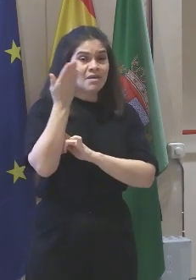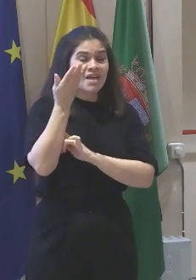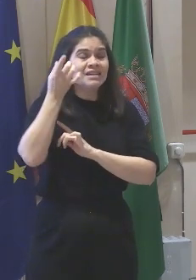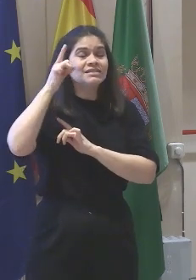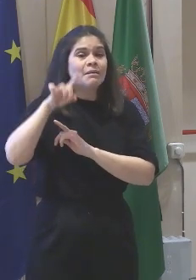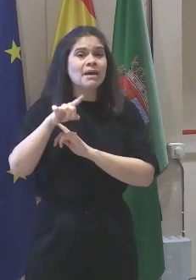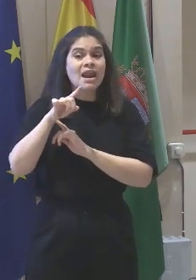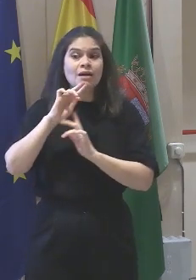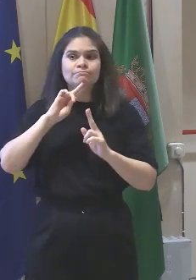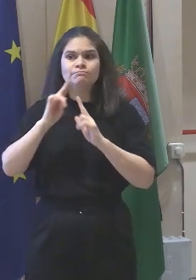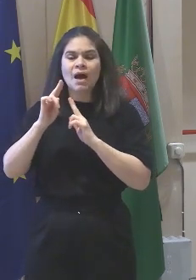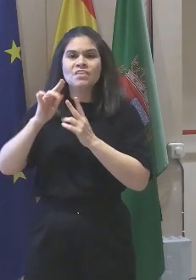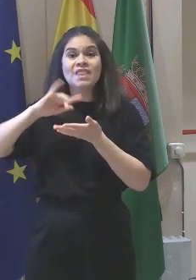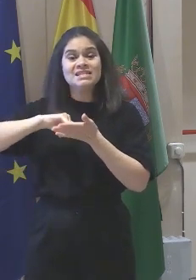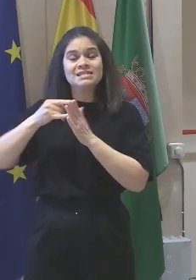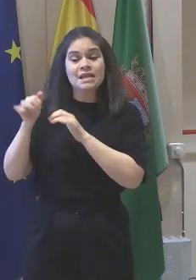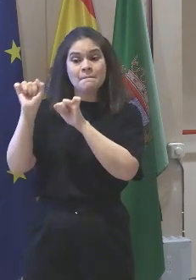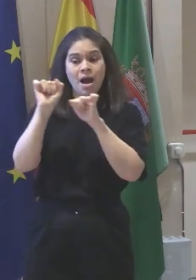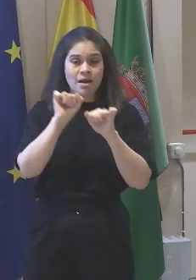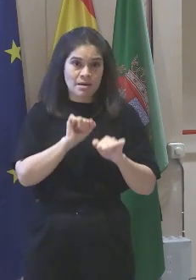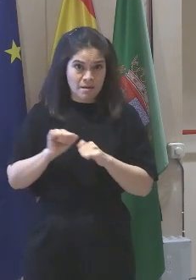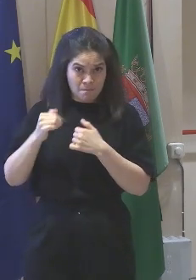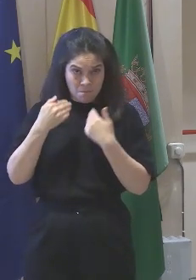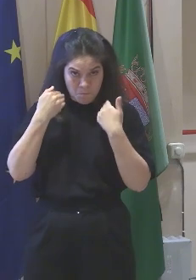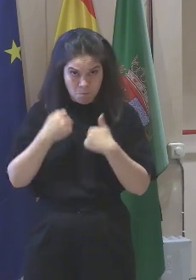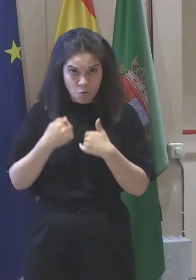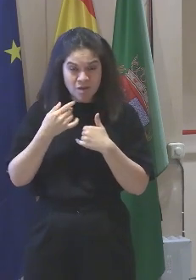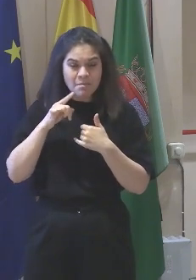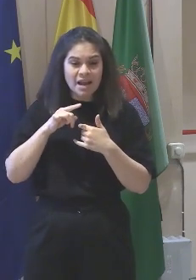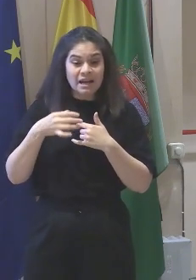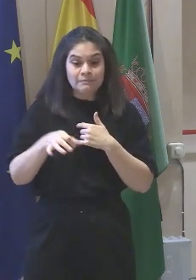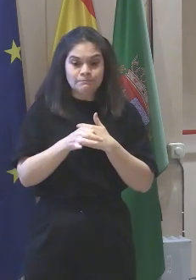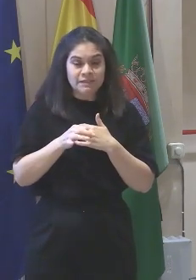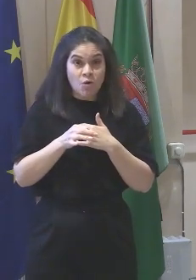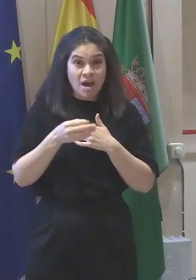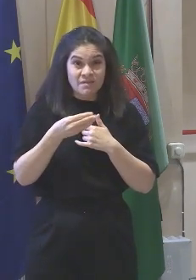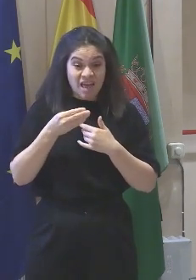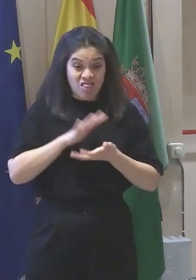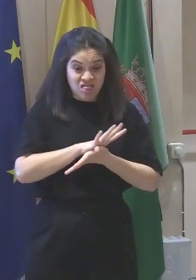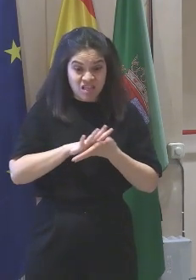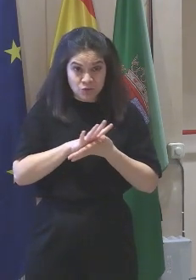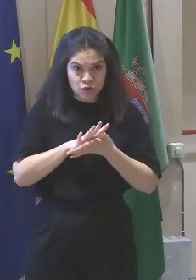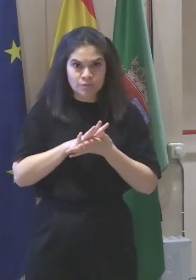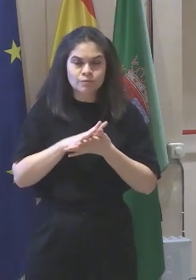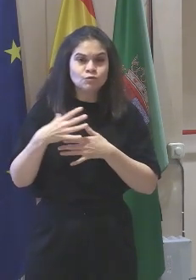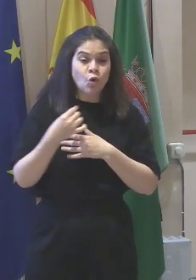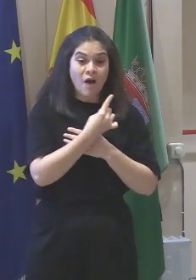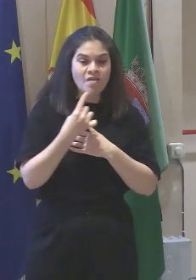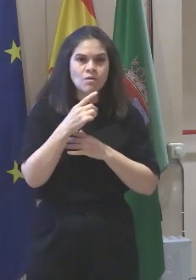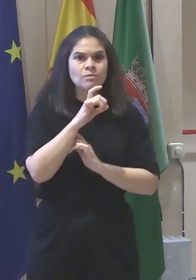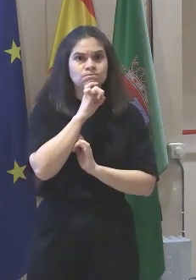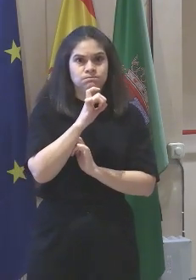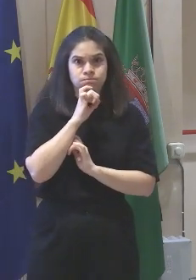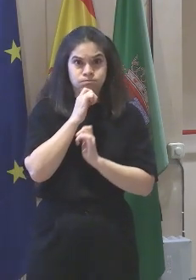inmune, la progresión de la destrucción de las células beta, pues tiene su complejidad. Entonces vamos a